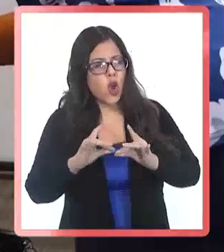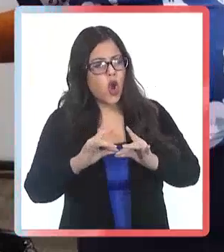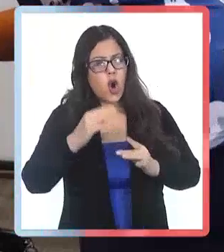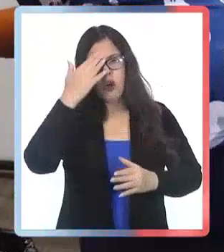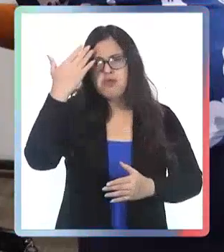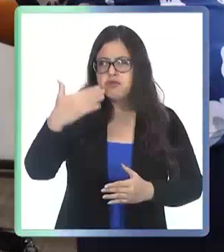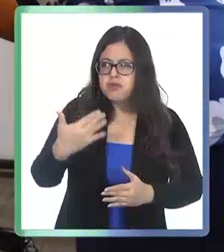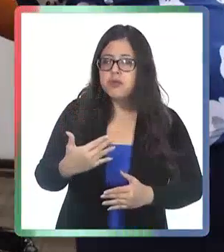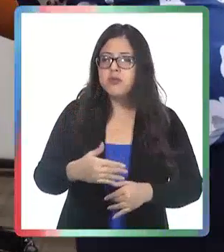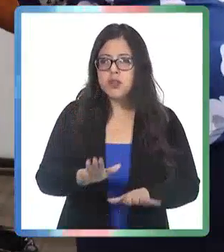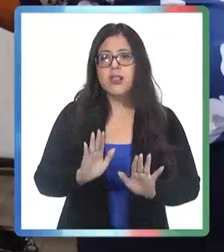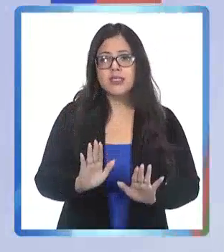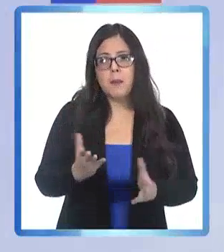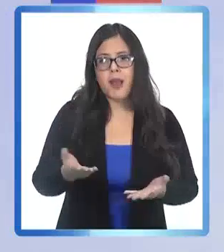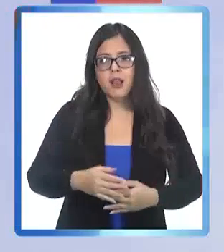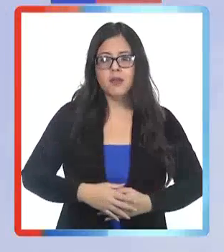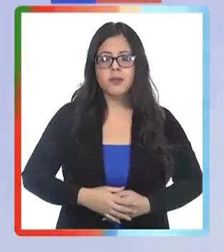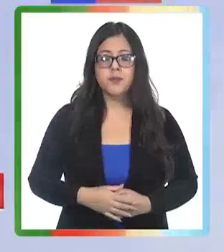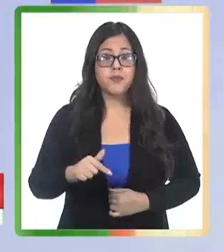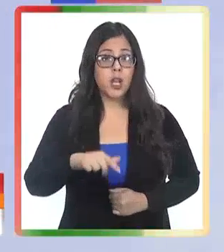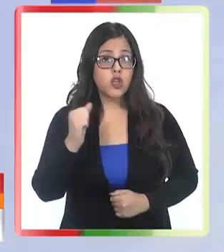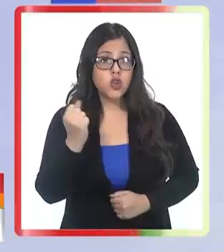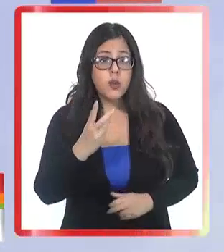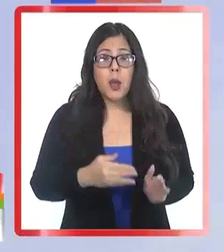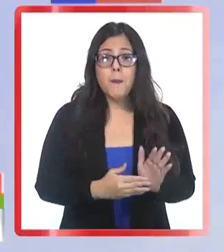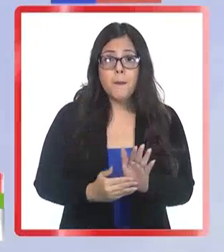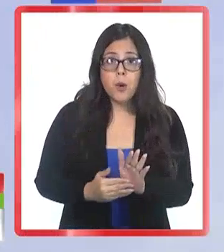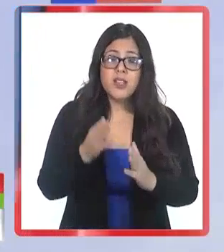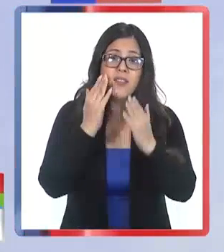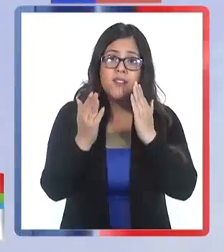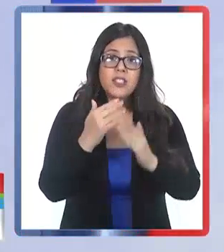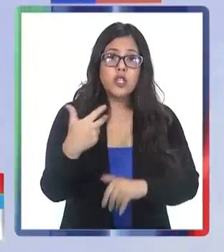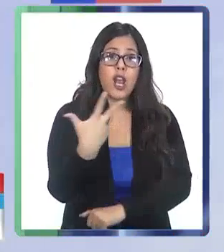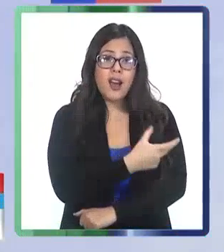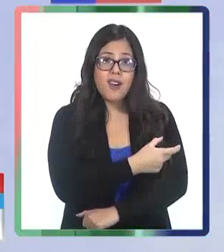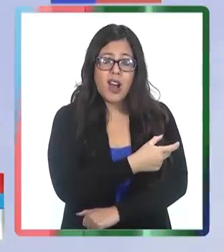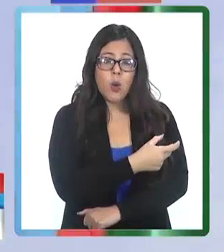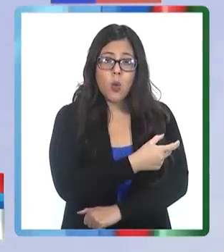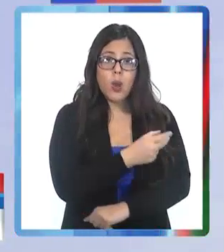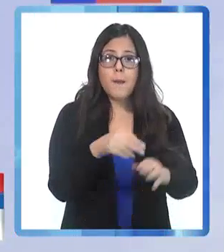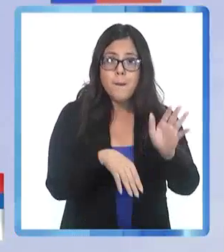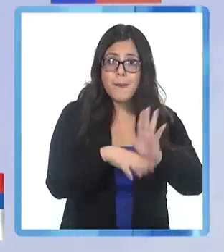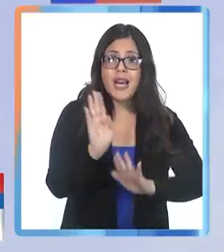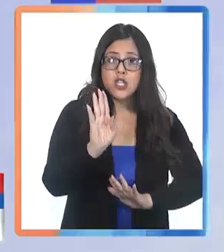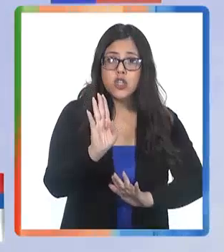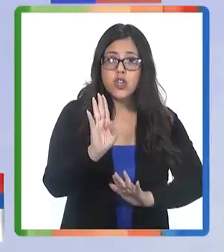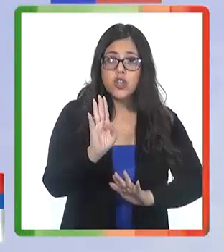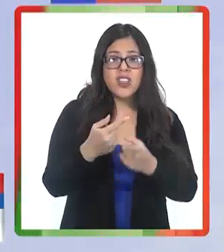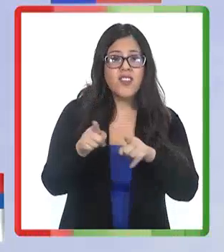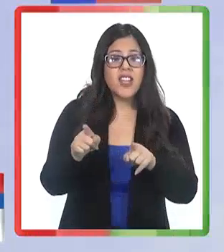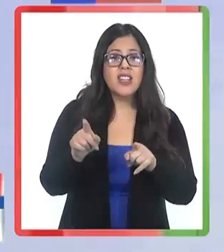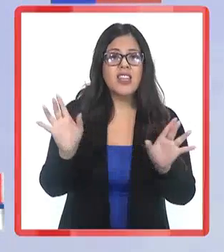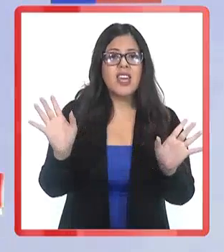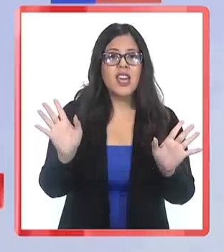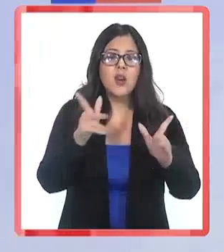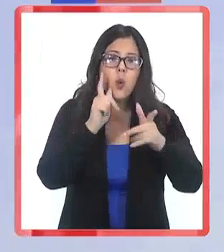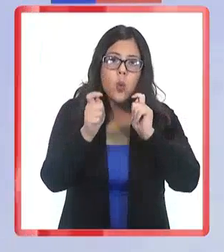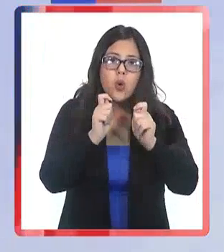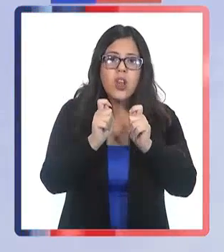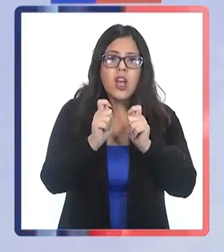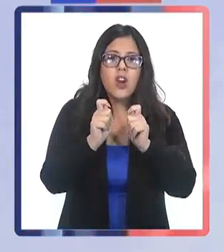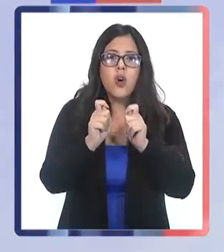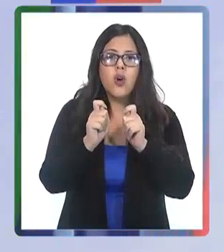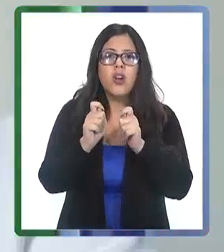pasajeros esperables. Estas cifras nos demuestran que el beneficio de las vacunas siempre será mayor que un posible riesgo posterior